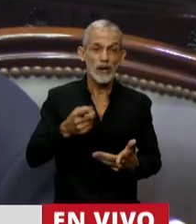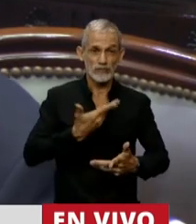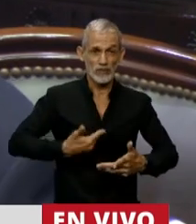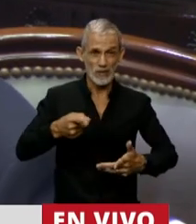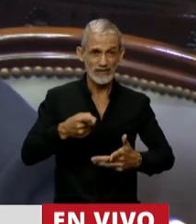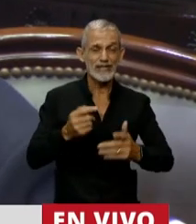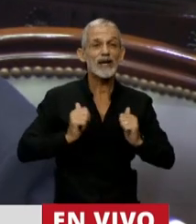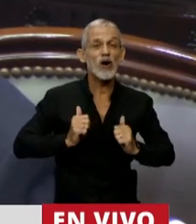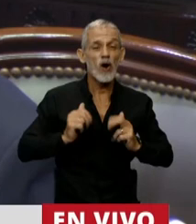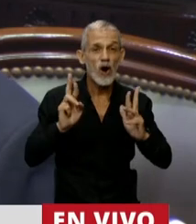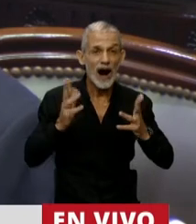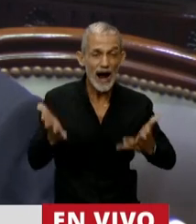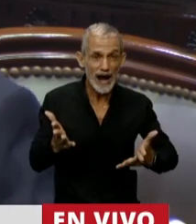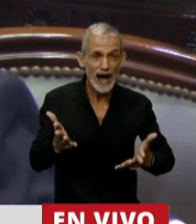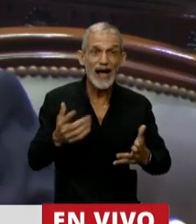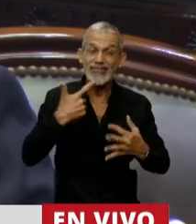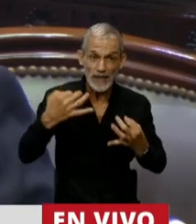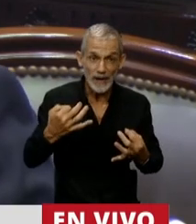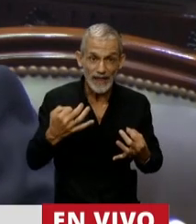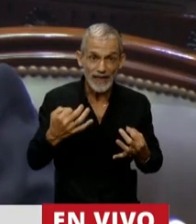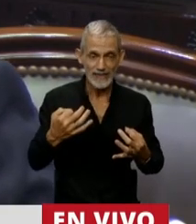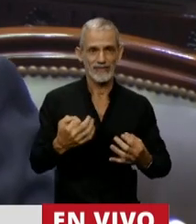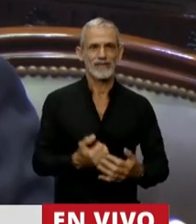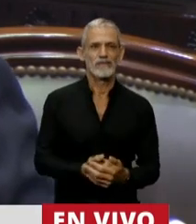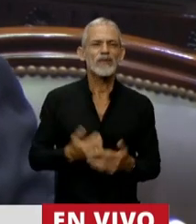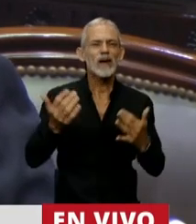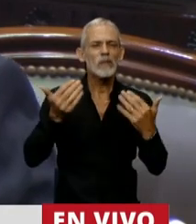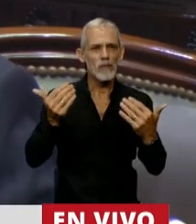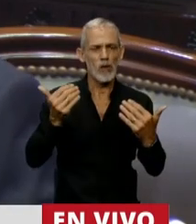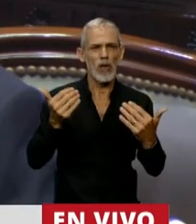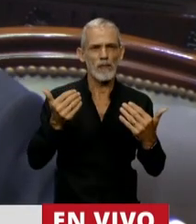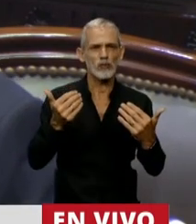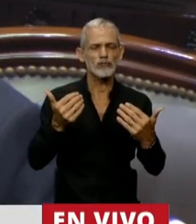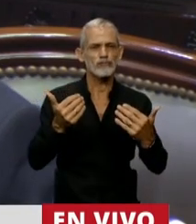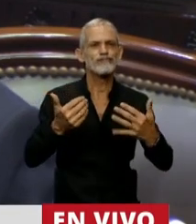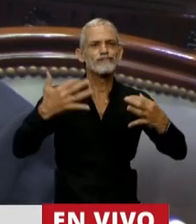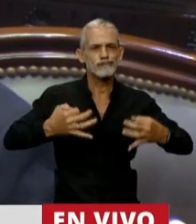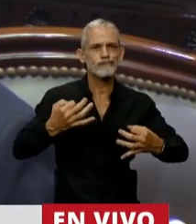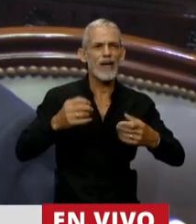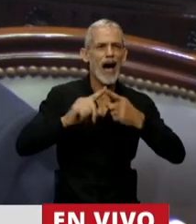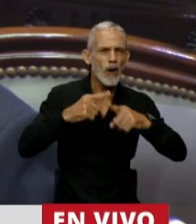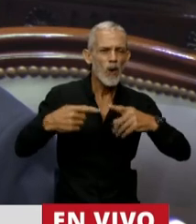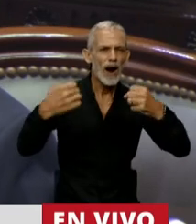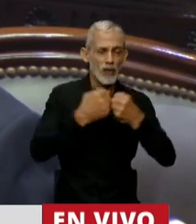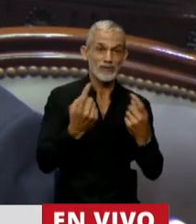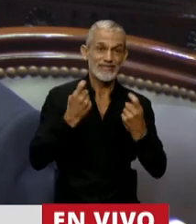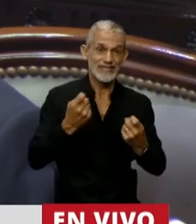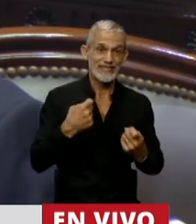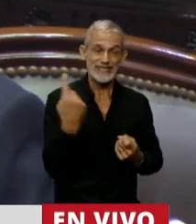esperemos sinceramente que podamos concretar los acuerdos necesarios